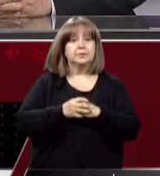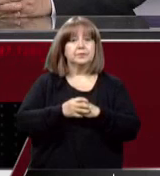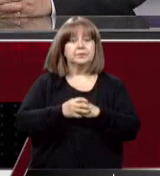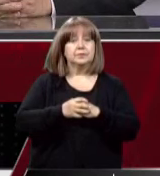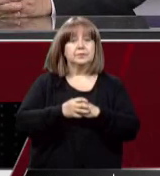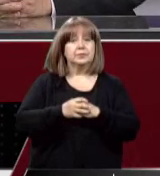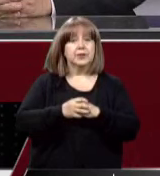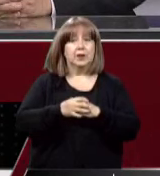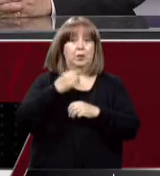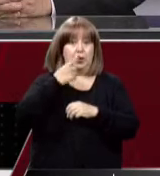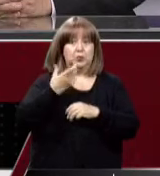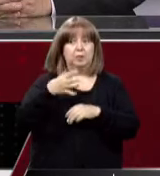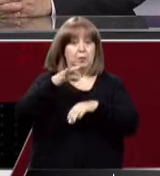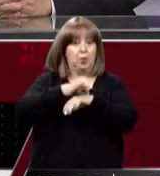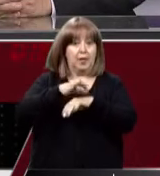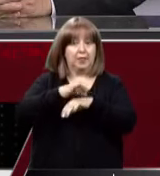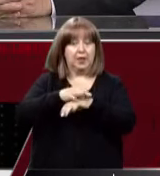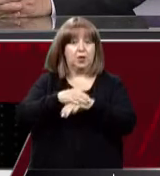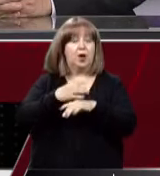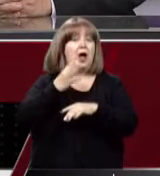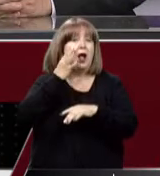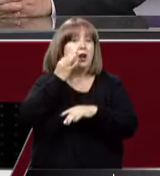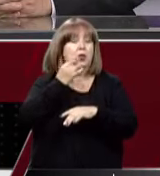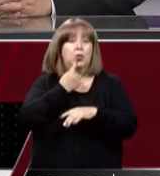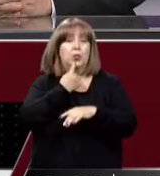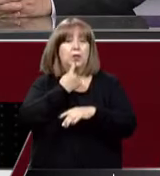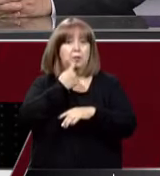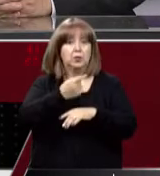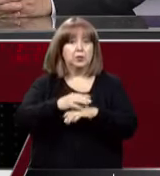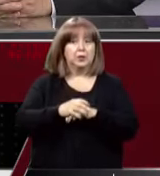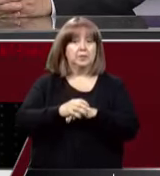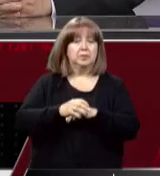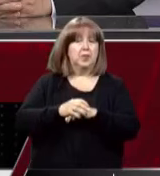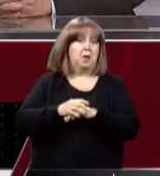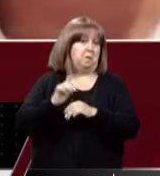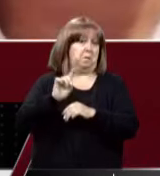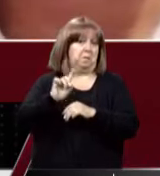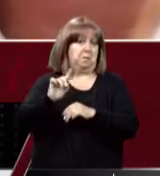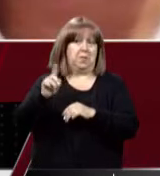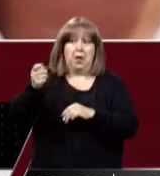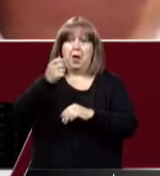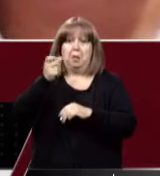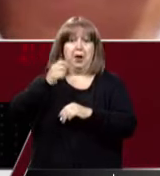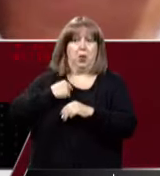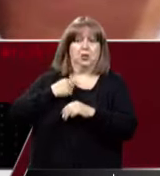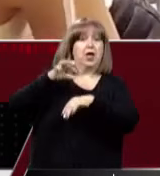sugirieron algo, algún médico algo parecido a esto? No, solamente ellos me preguntaron si mi hijo